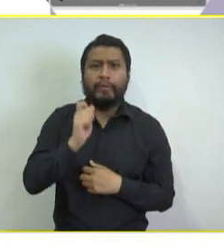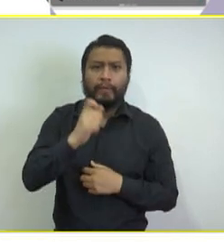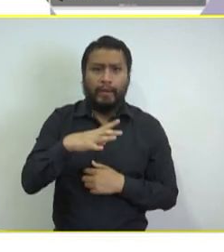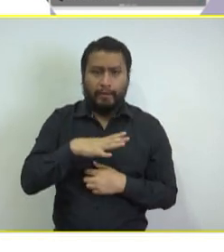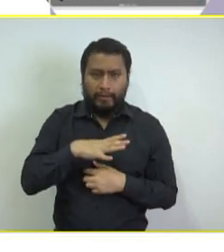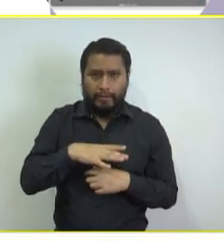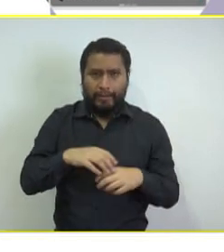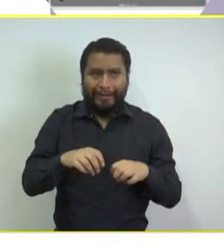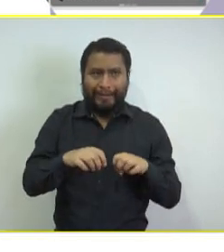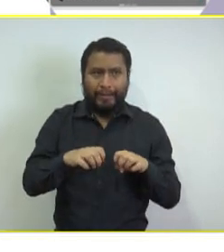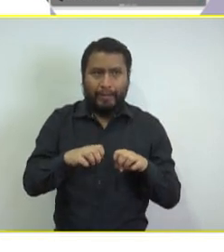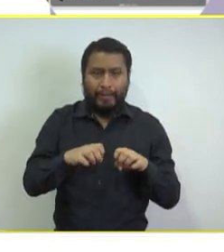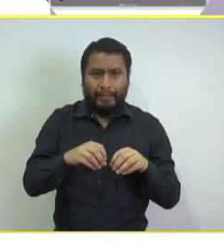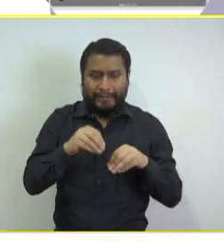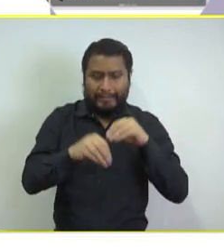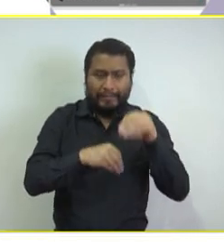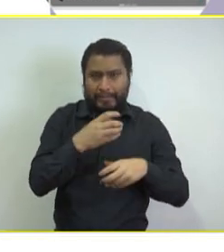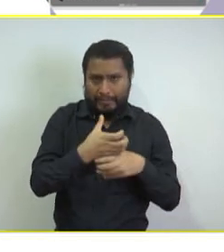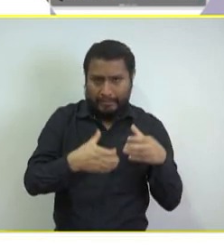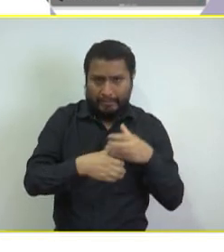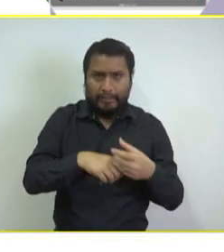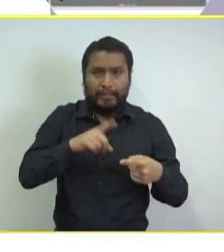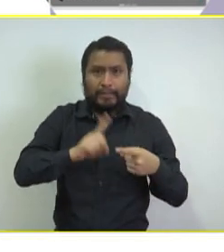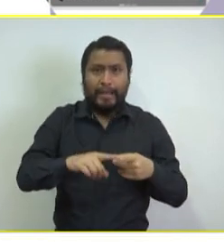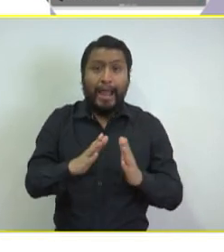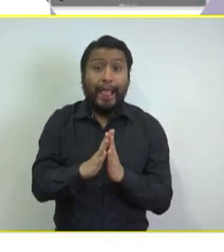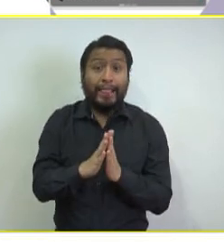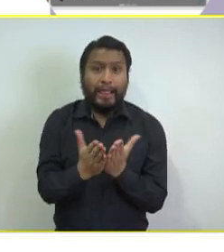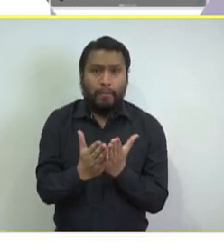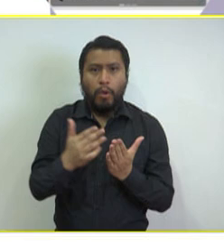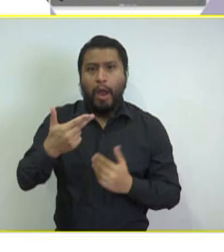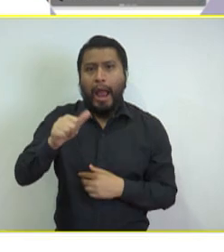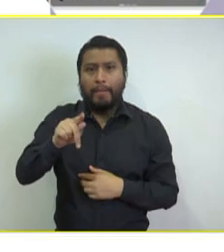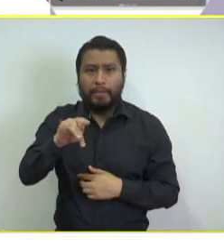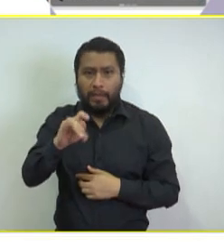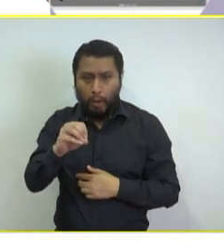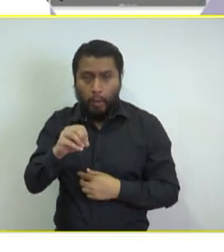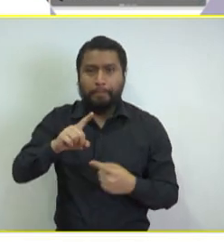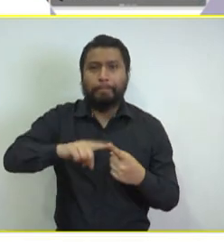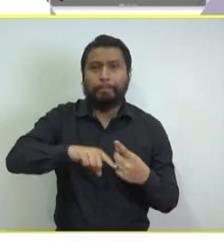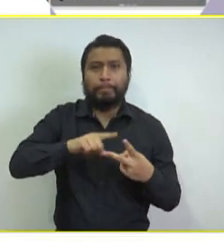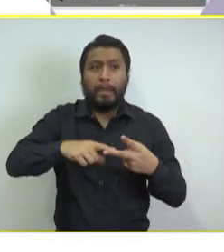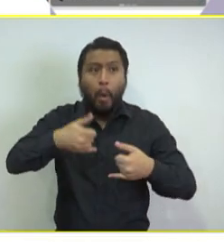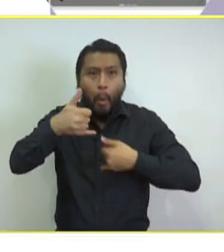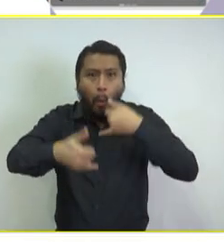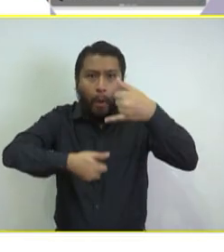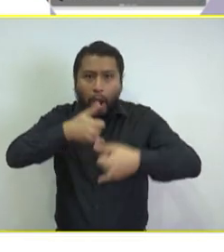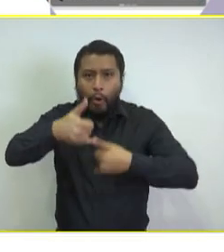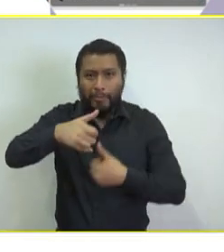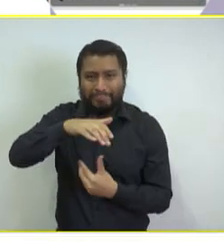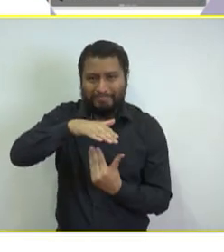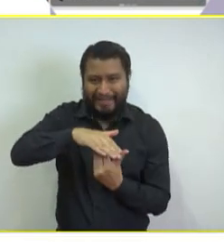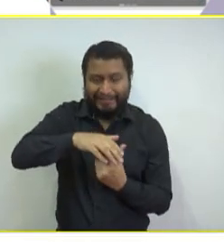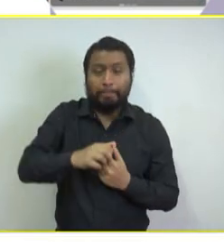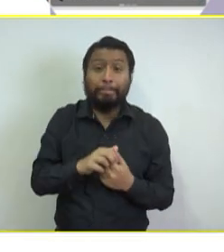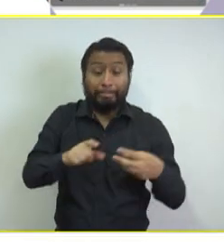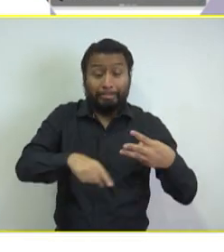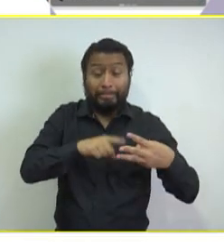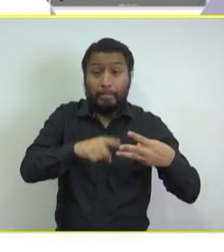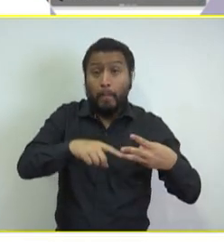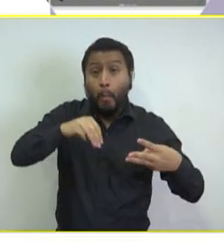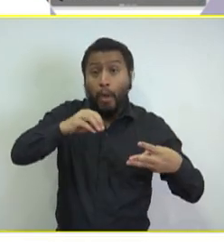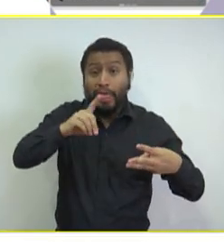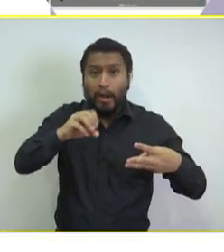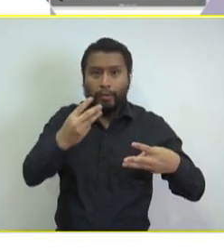kit, que serían un libro háptico, un juego de mesa, dos modelos